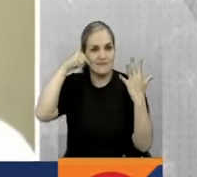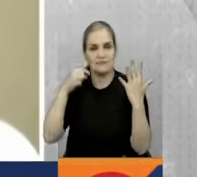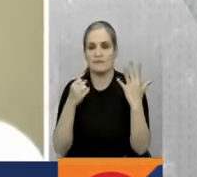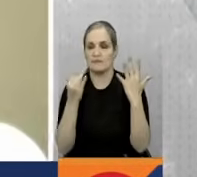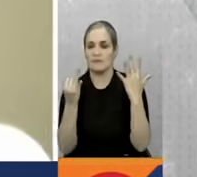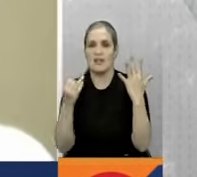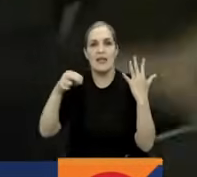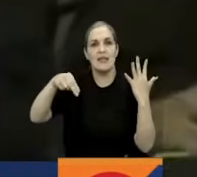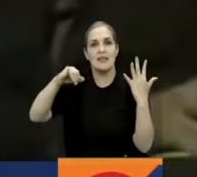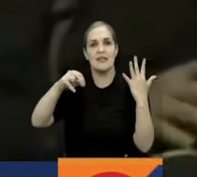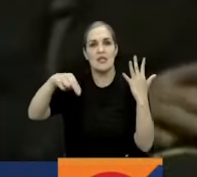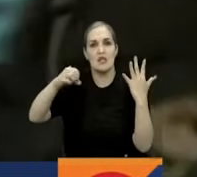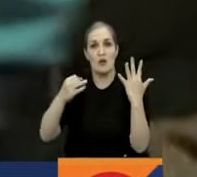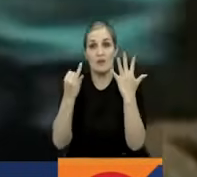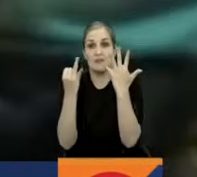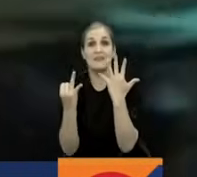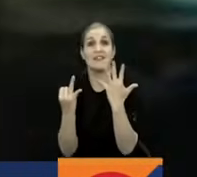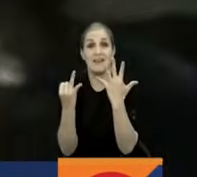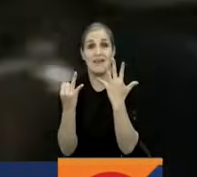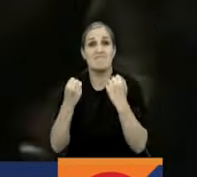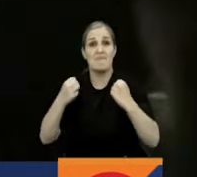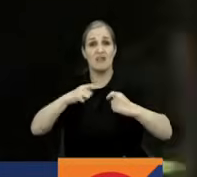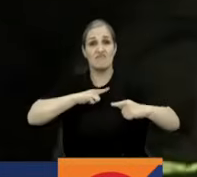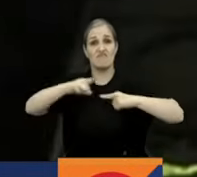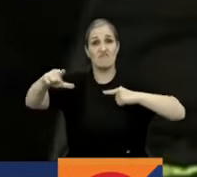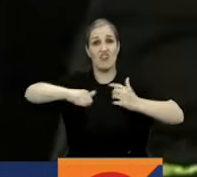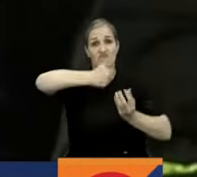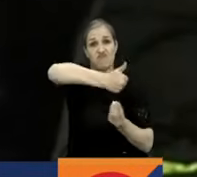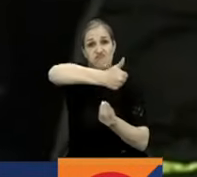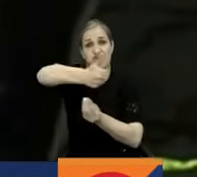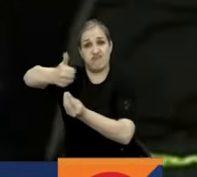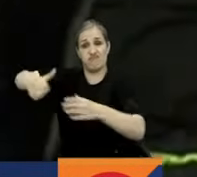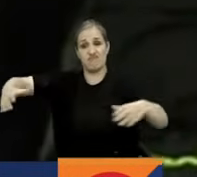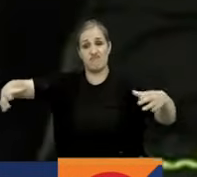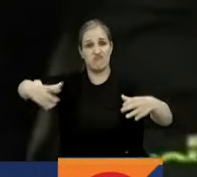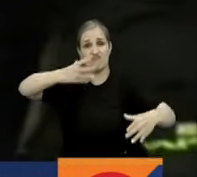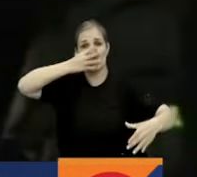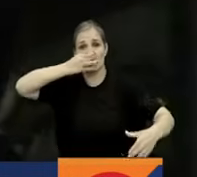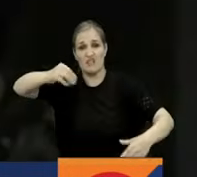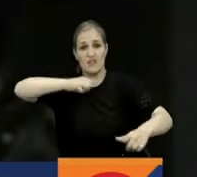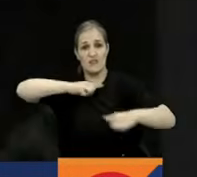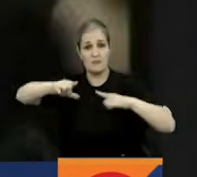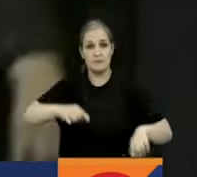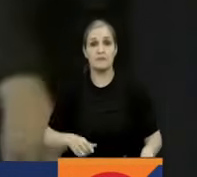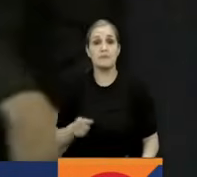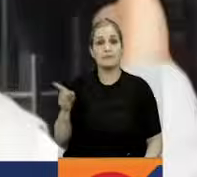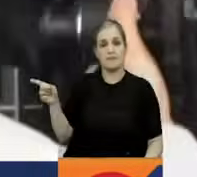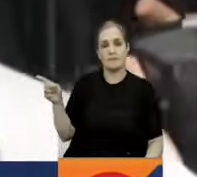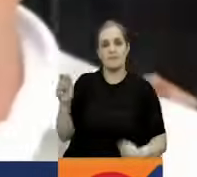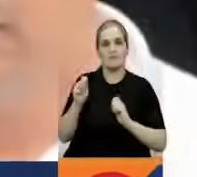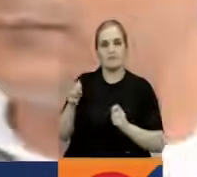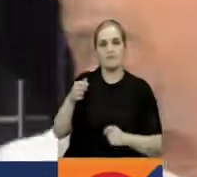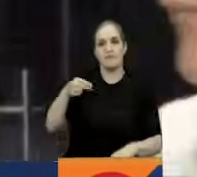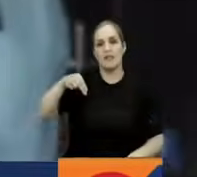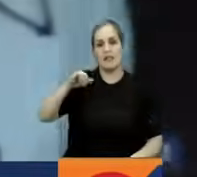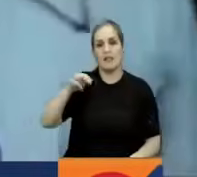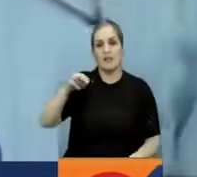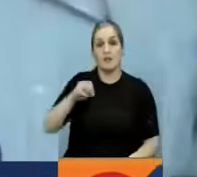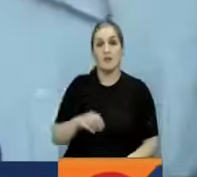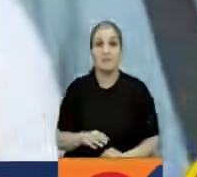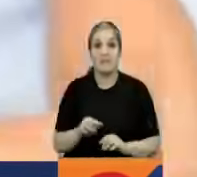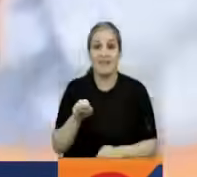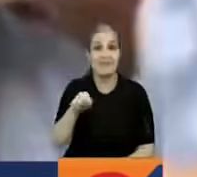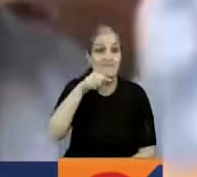Niño Fabián han sido los cabecillas de esta banda criminal. Alias Niño Fabián. César Augusto